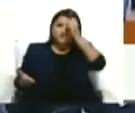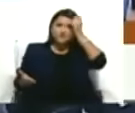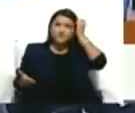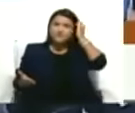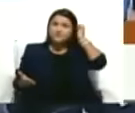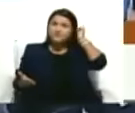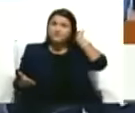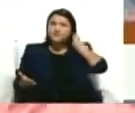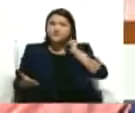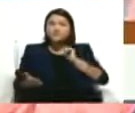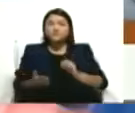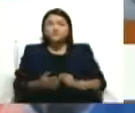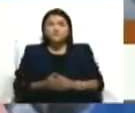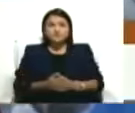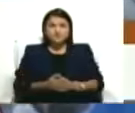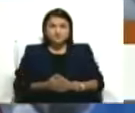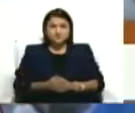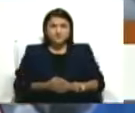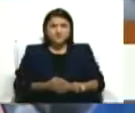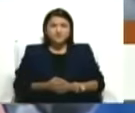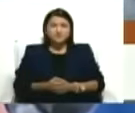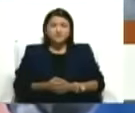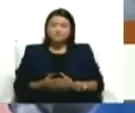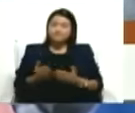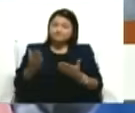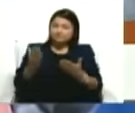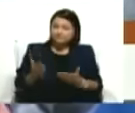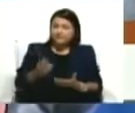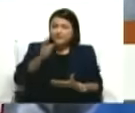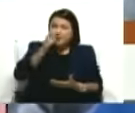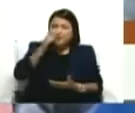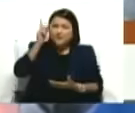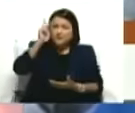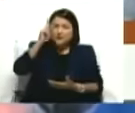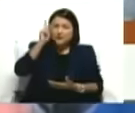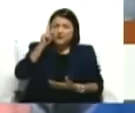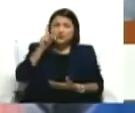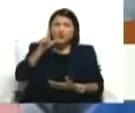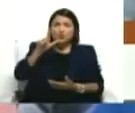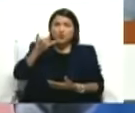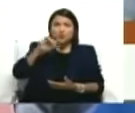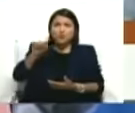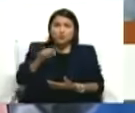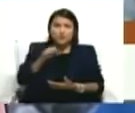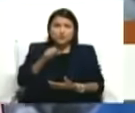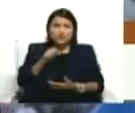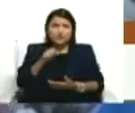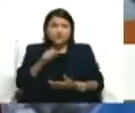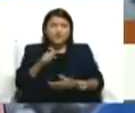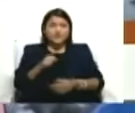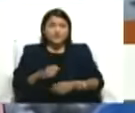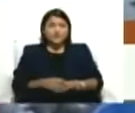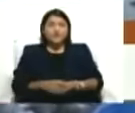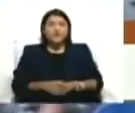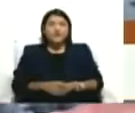Carilia Beatriz, muy estimado profesor Luis Damiani, magistrado del Tribunal Supremo de